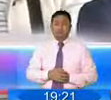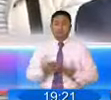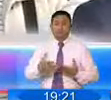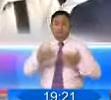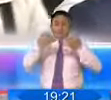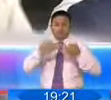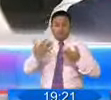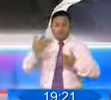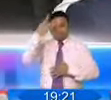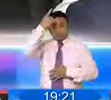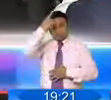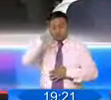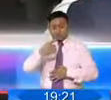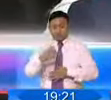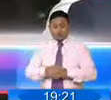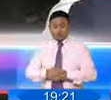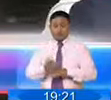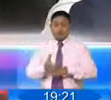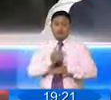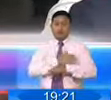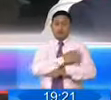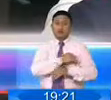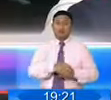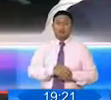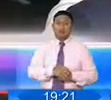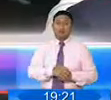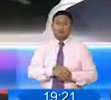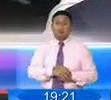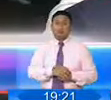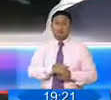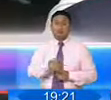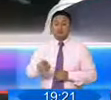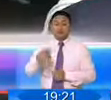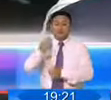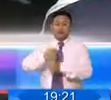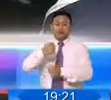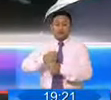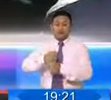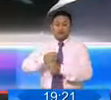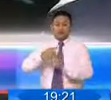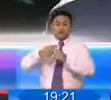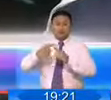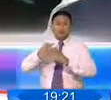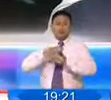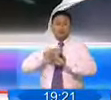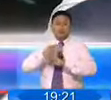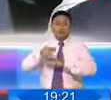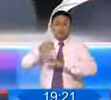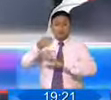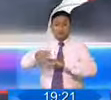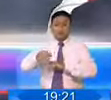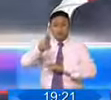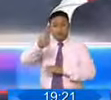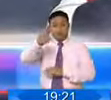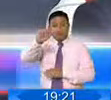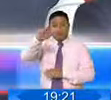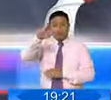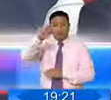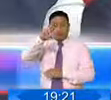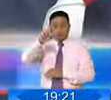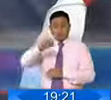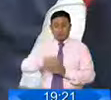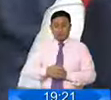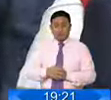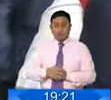la resolución que dio por terminado el periodo del ex defensor del pueblo, Ramiro de Barreneira, es